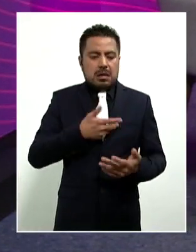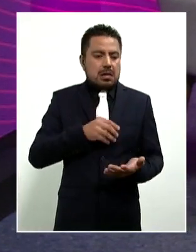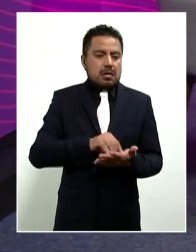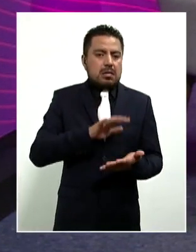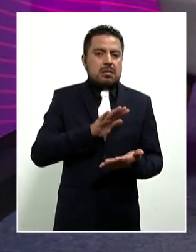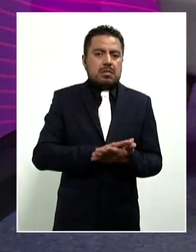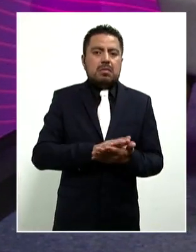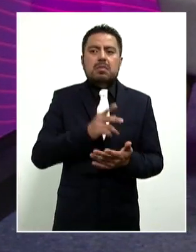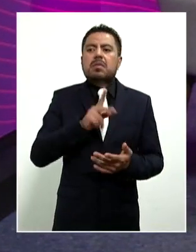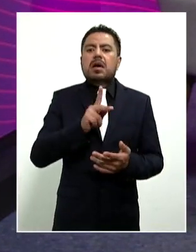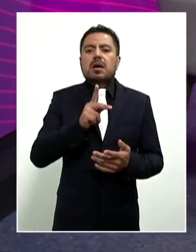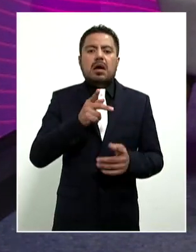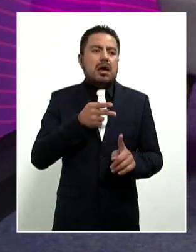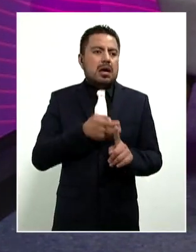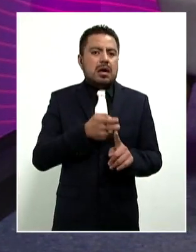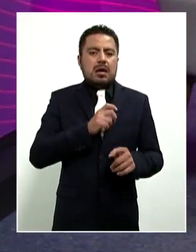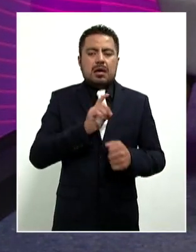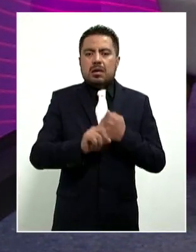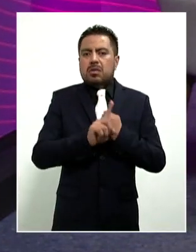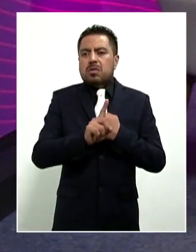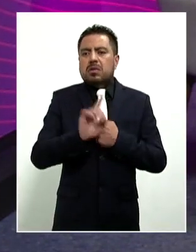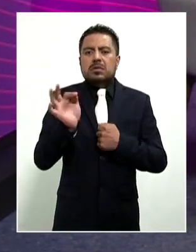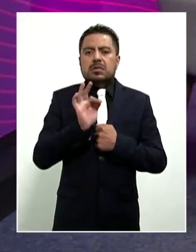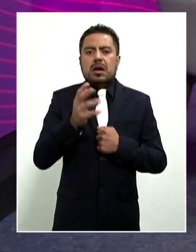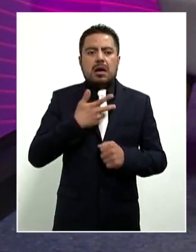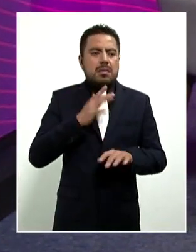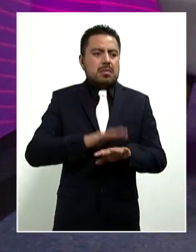es una situación que si hubiera un